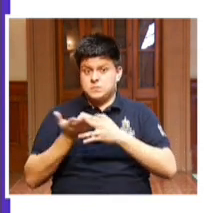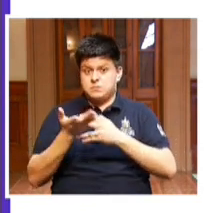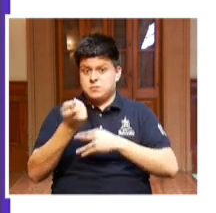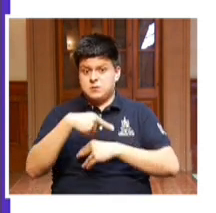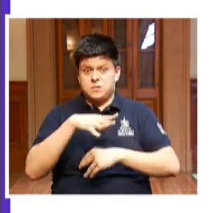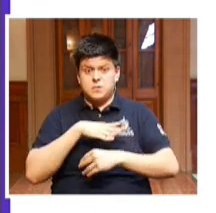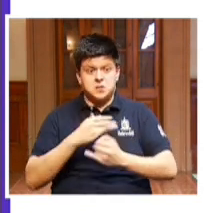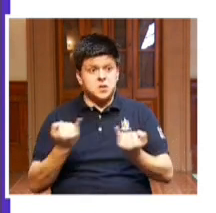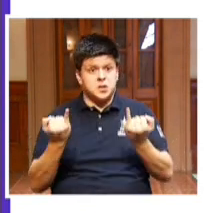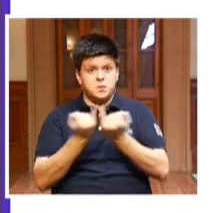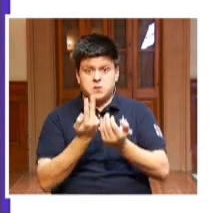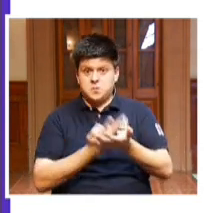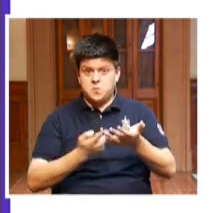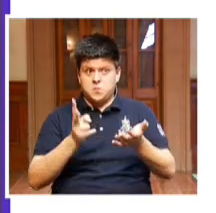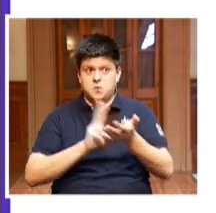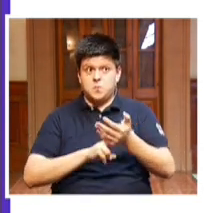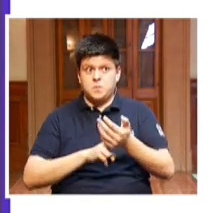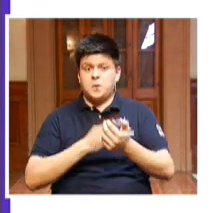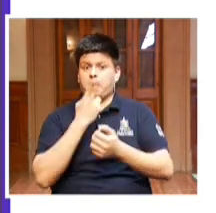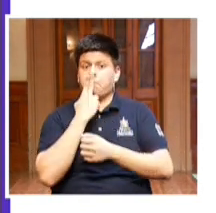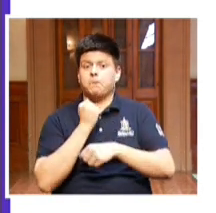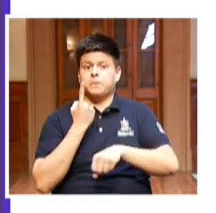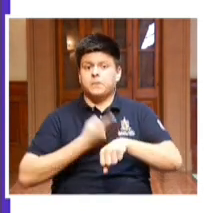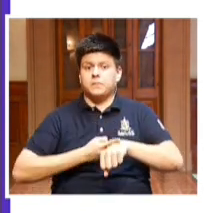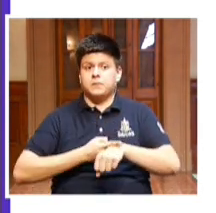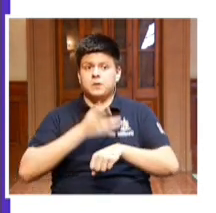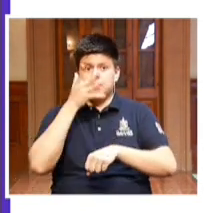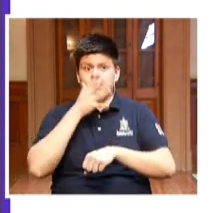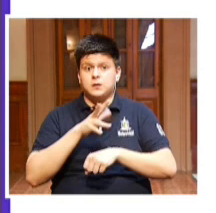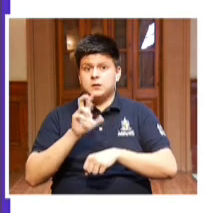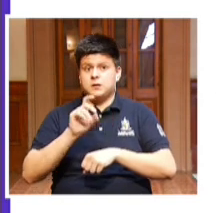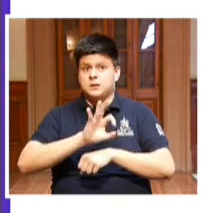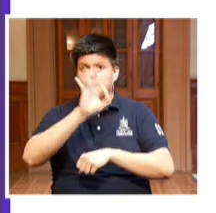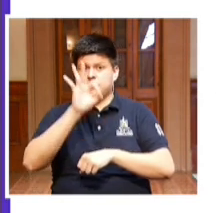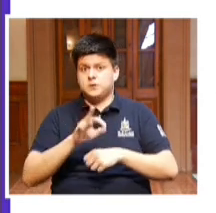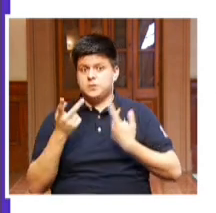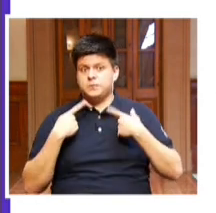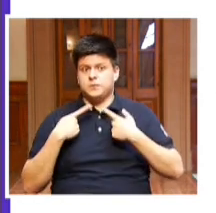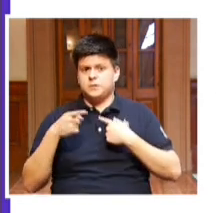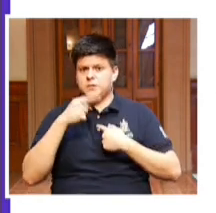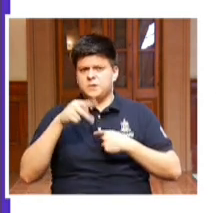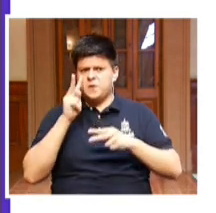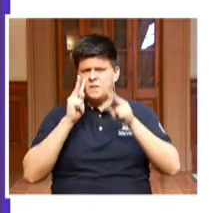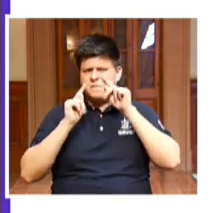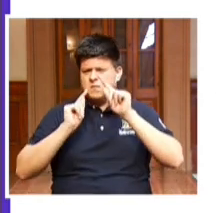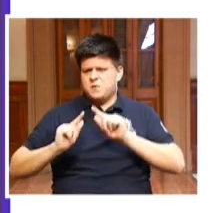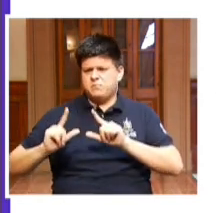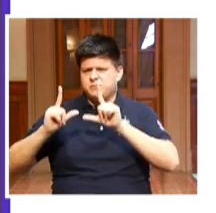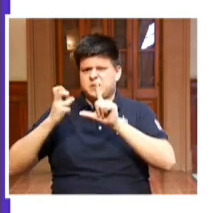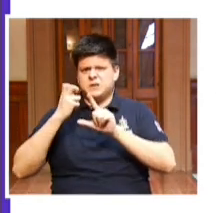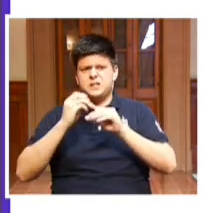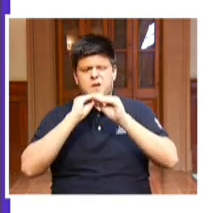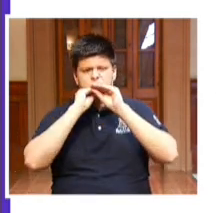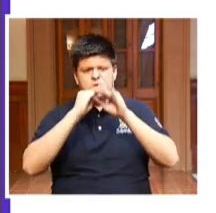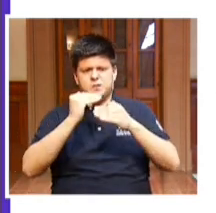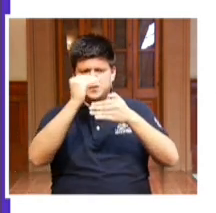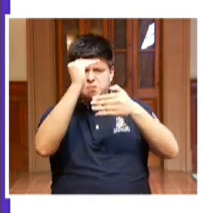diabetes. Casi el 30% tenía obesidad y vean el dato que sigue, es el